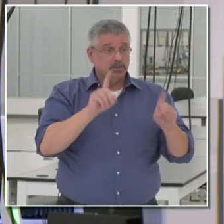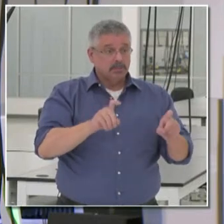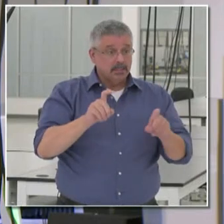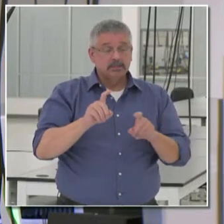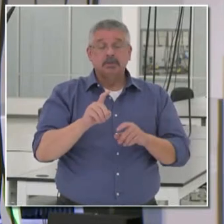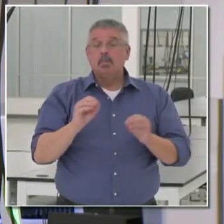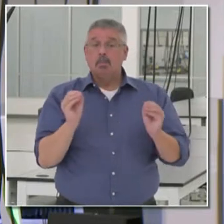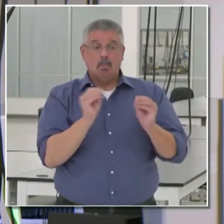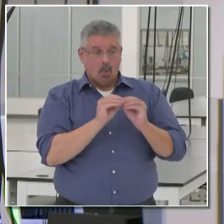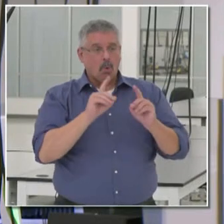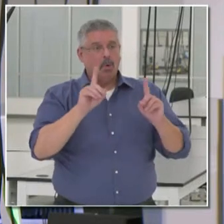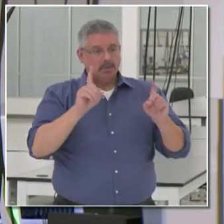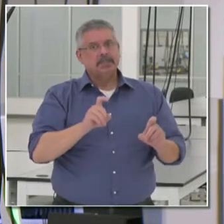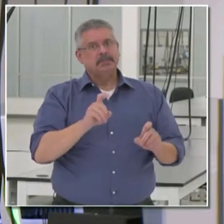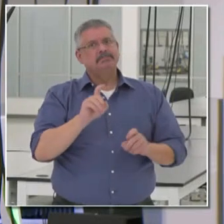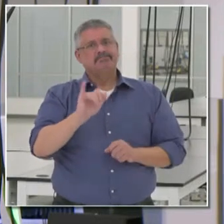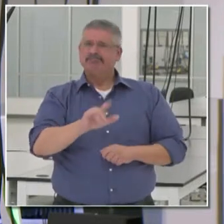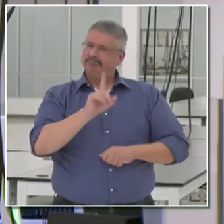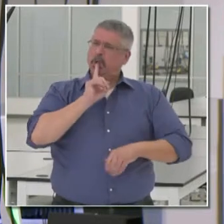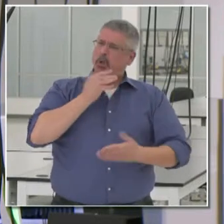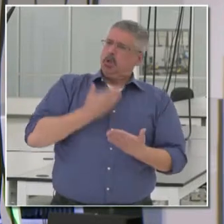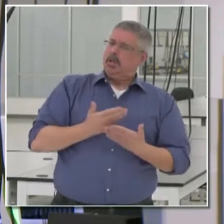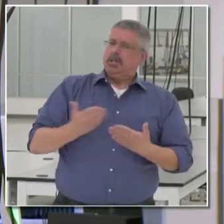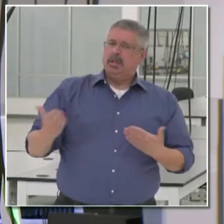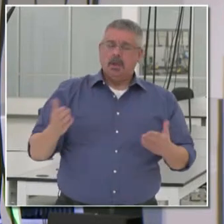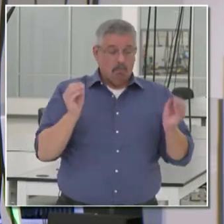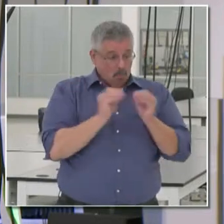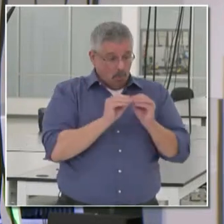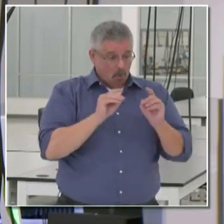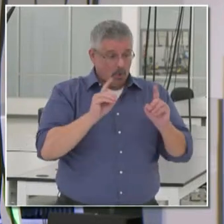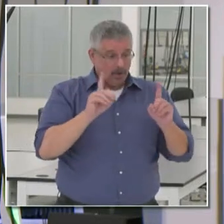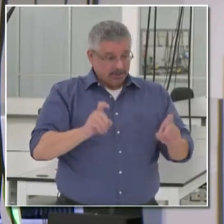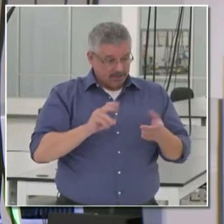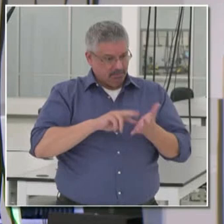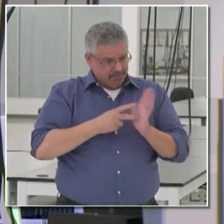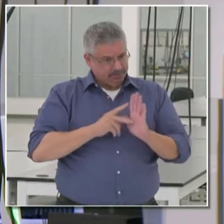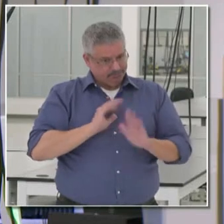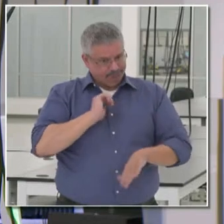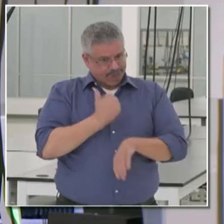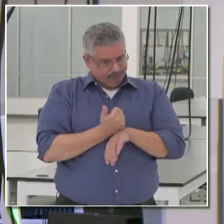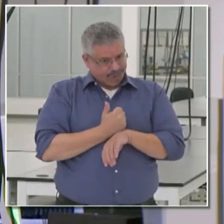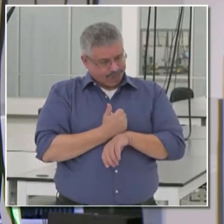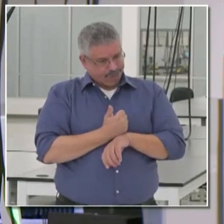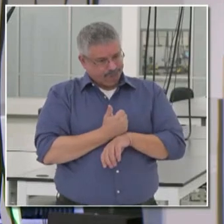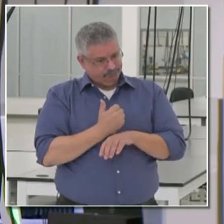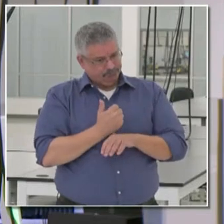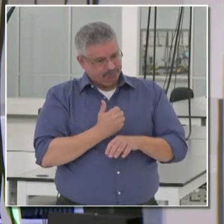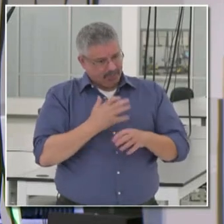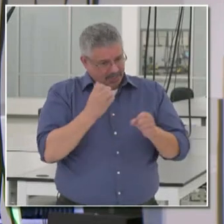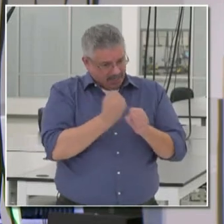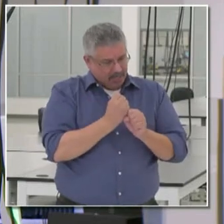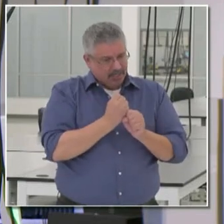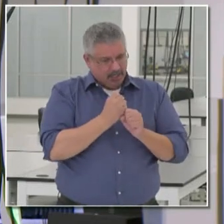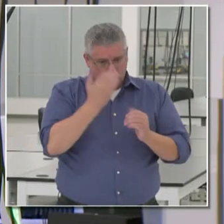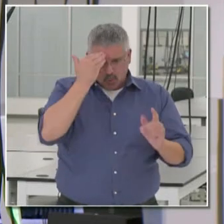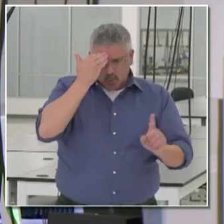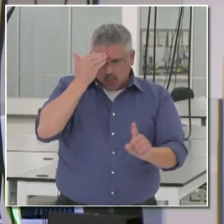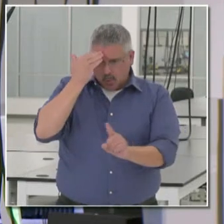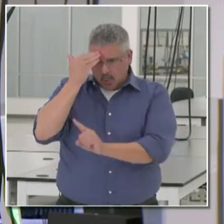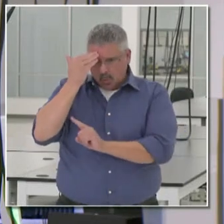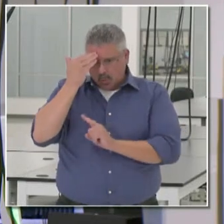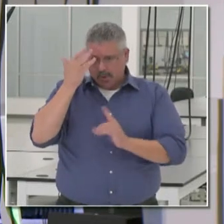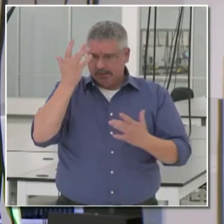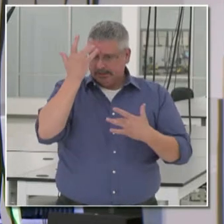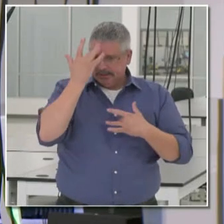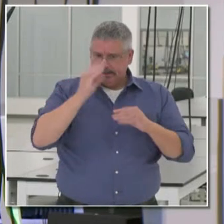recuerden que las pruebas son una buena cosa más pruebas es una fundamental es un elemento fundamental para poder